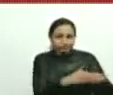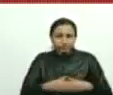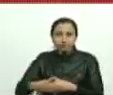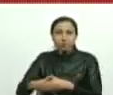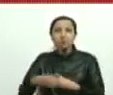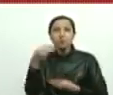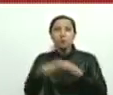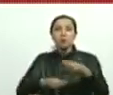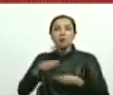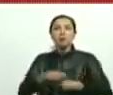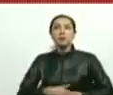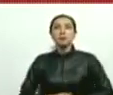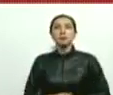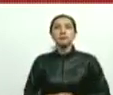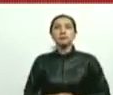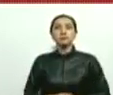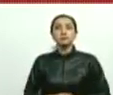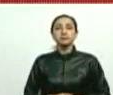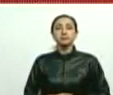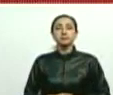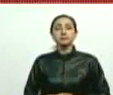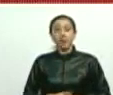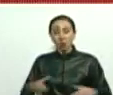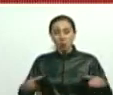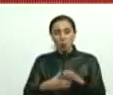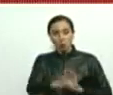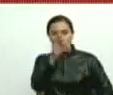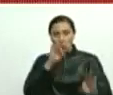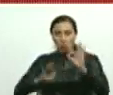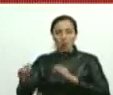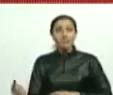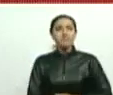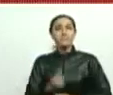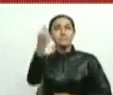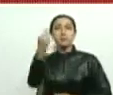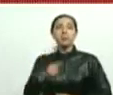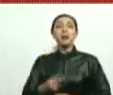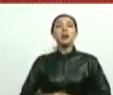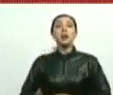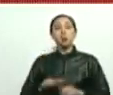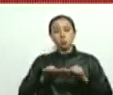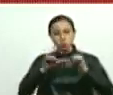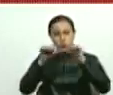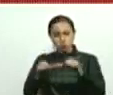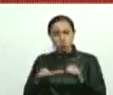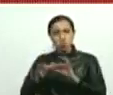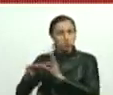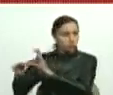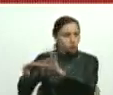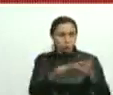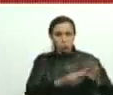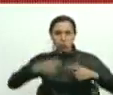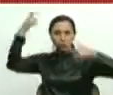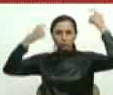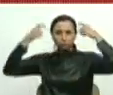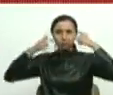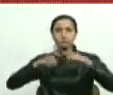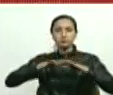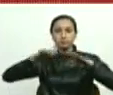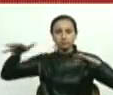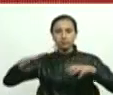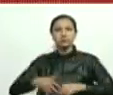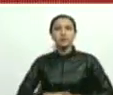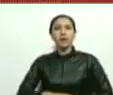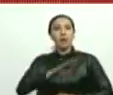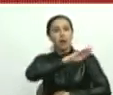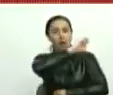facciones. Es una elección primaria para consolidar la unidad de la base chavista, para consolidar la